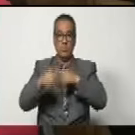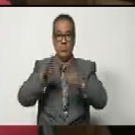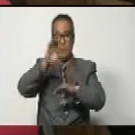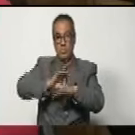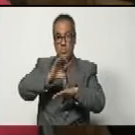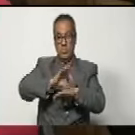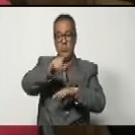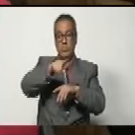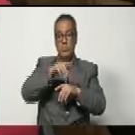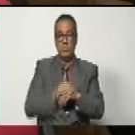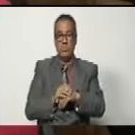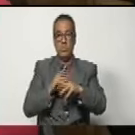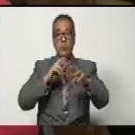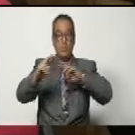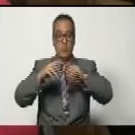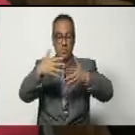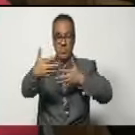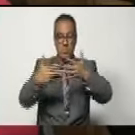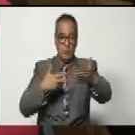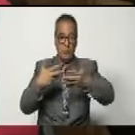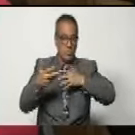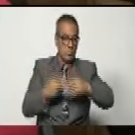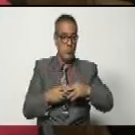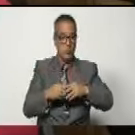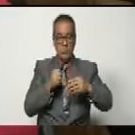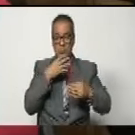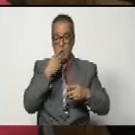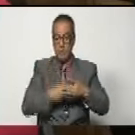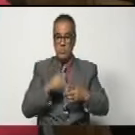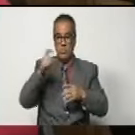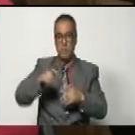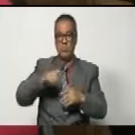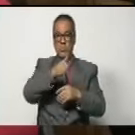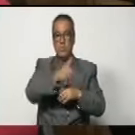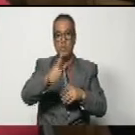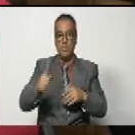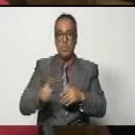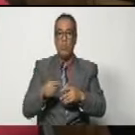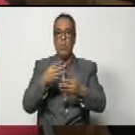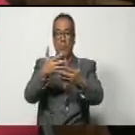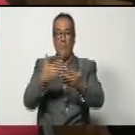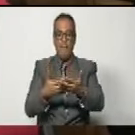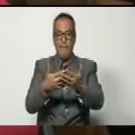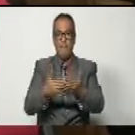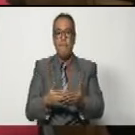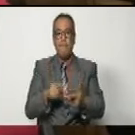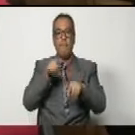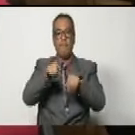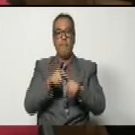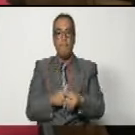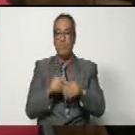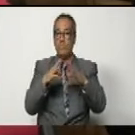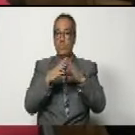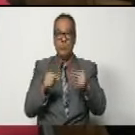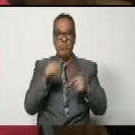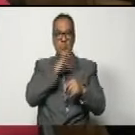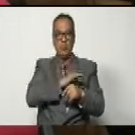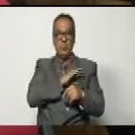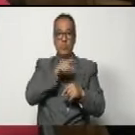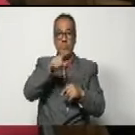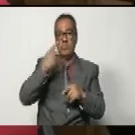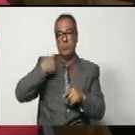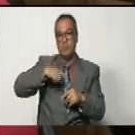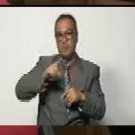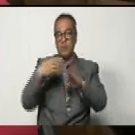centrado en la convivencia solidaria y la satisfacción de necesidades materiales e intangibles de toda la sociedad, que